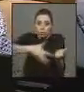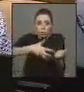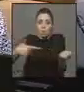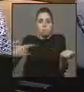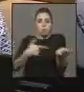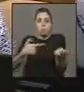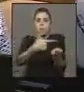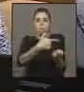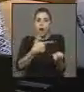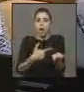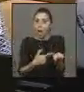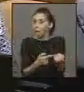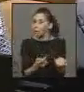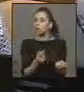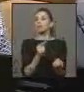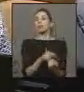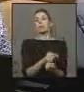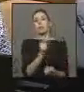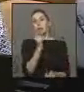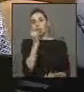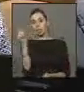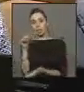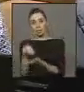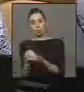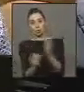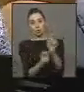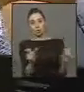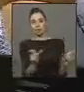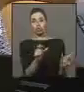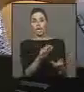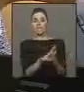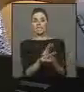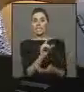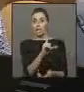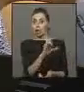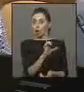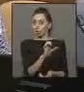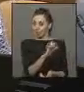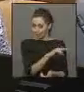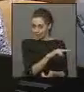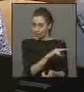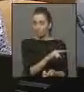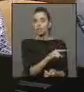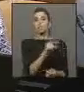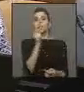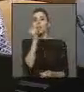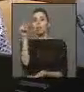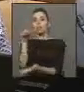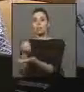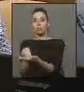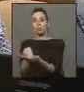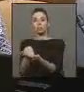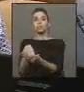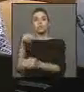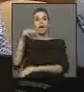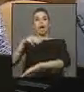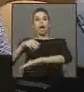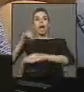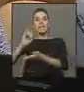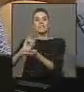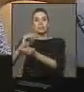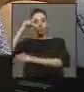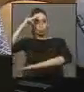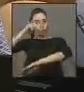La denuncia de lo ocurrido a los pescadores chilotes la presentaron ante la Capitanía de Puerto de Quellón, siendo